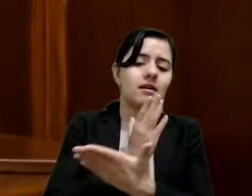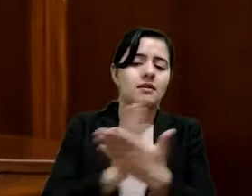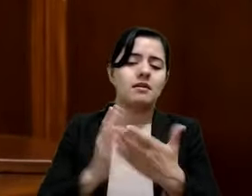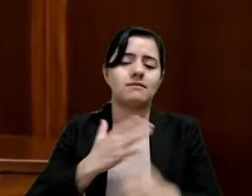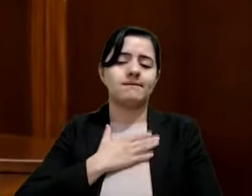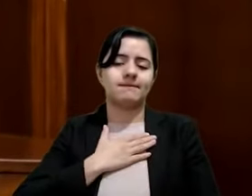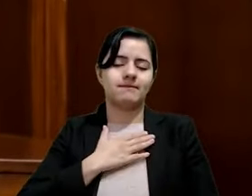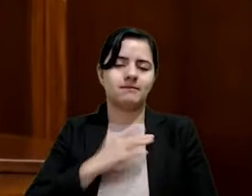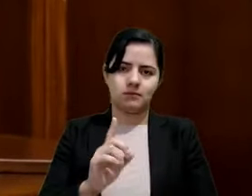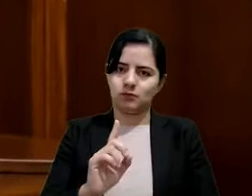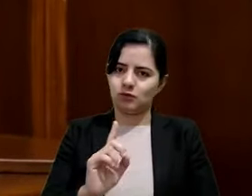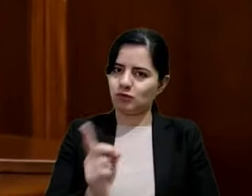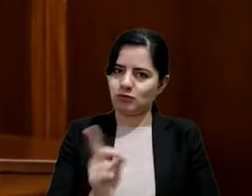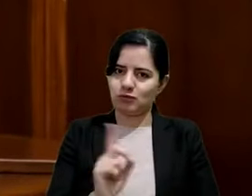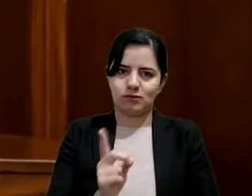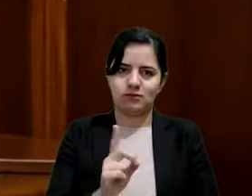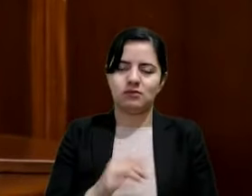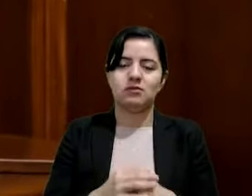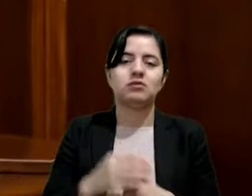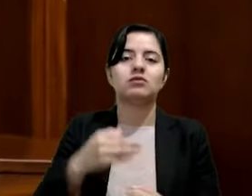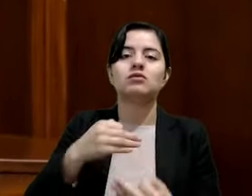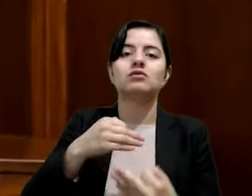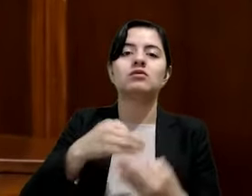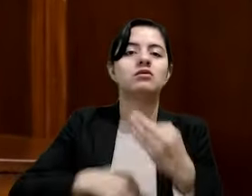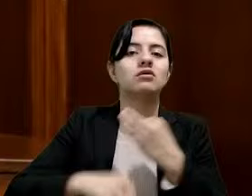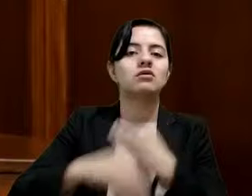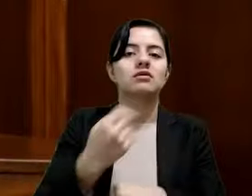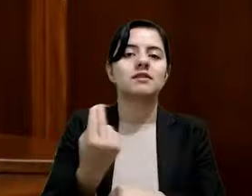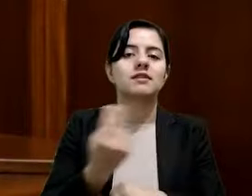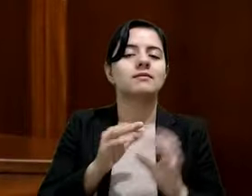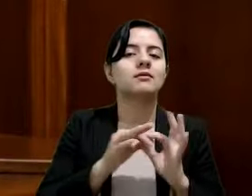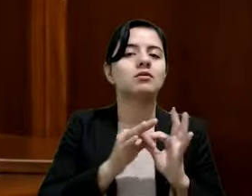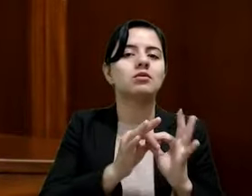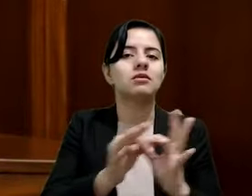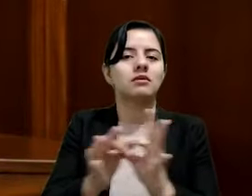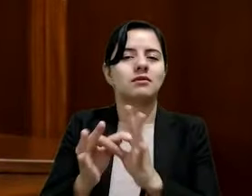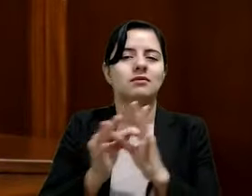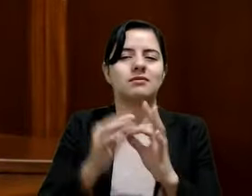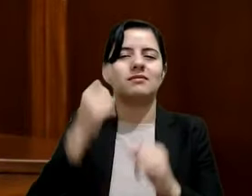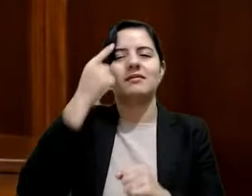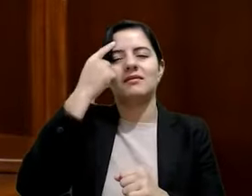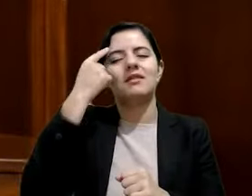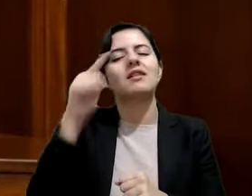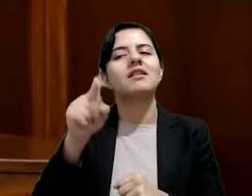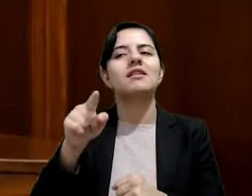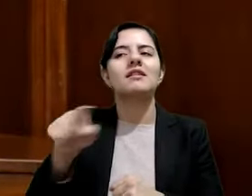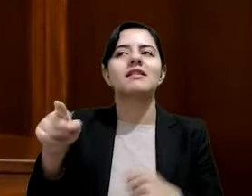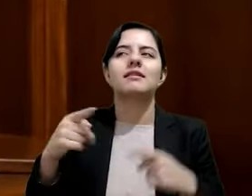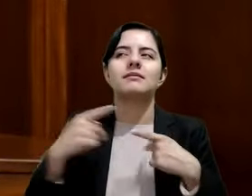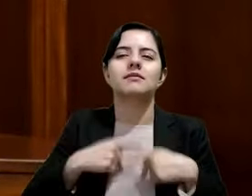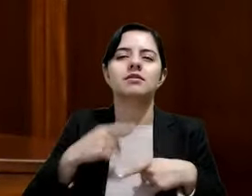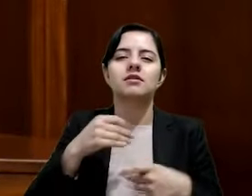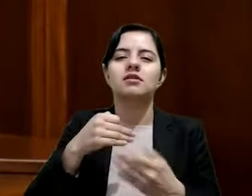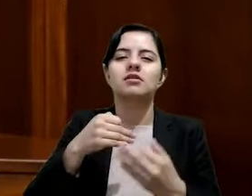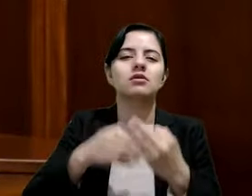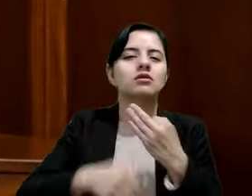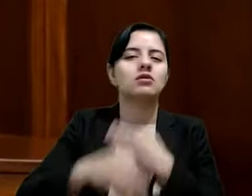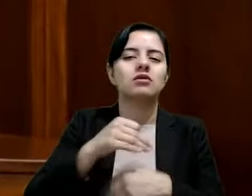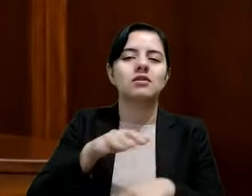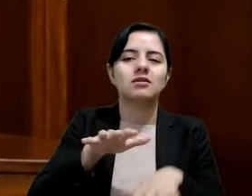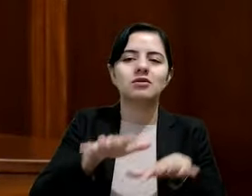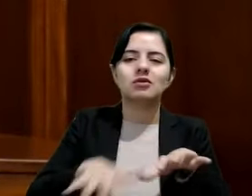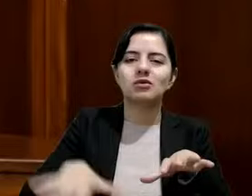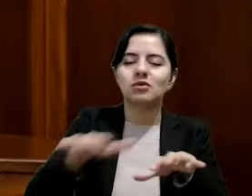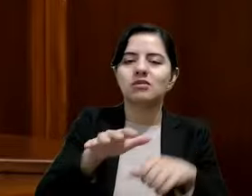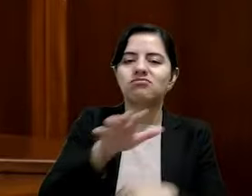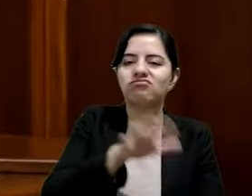menos aquí es donde tenemos que unirnos para mejorar las condiciones del acceso a la salud para todas las regiones de nuestro estado